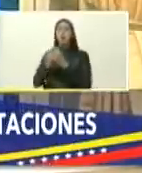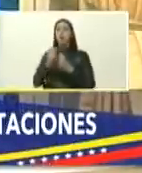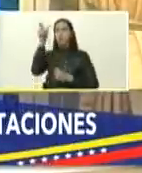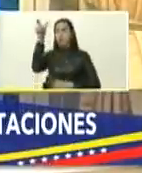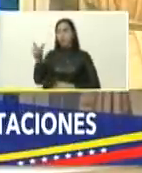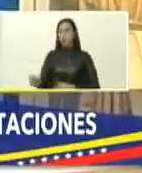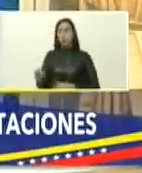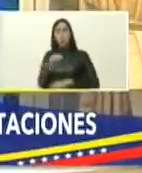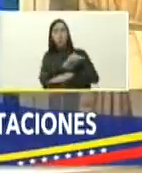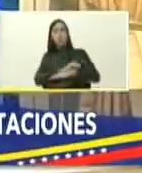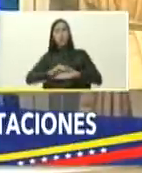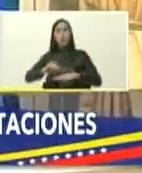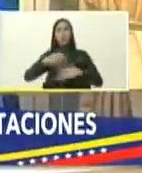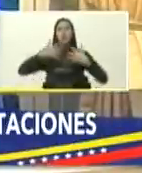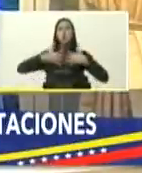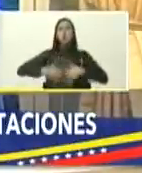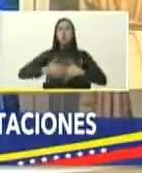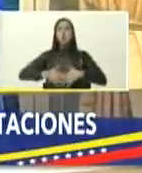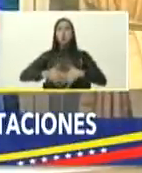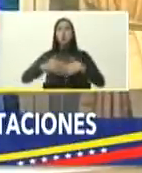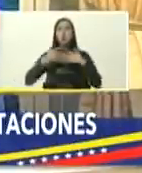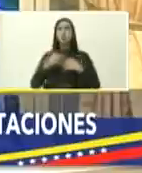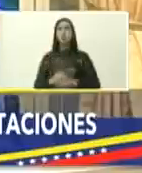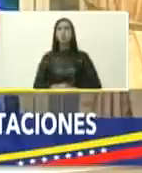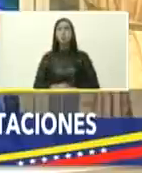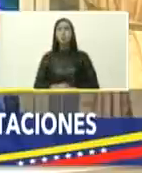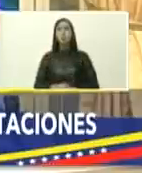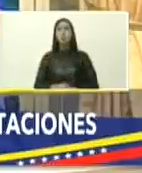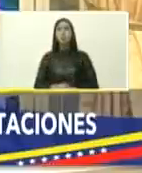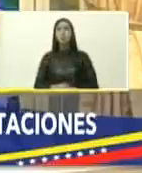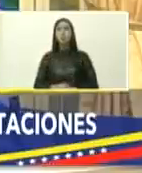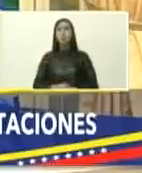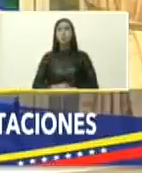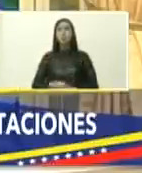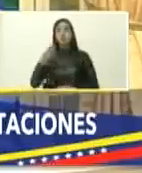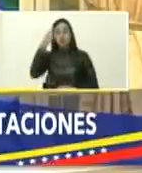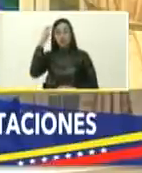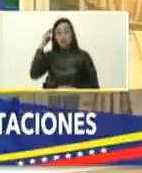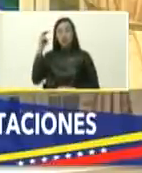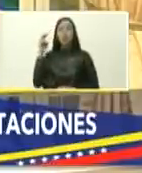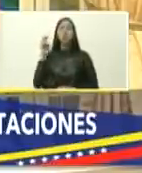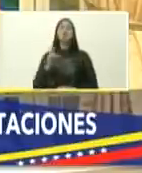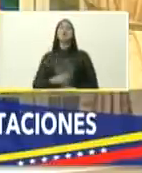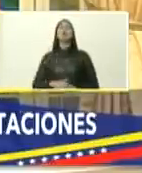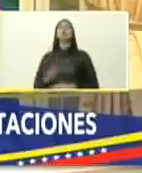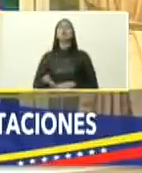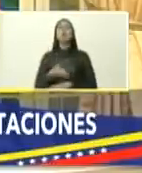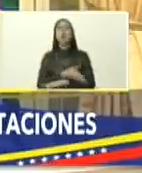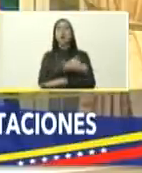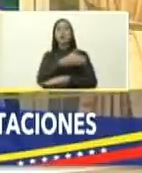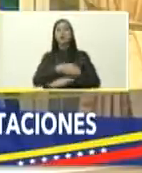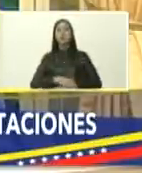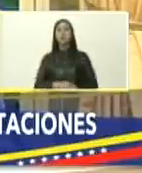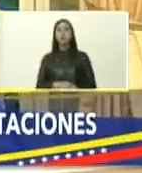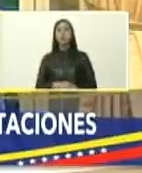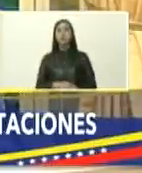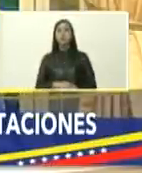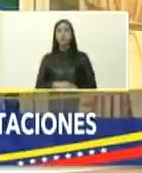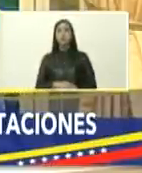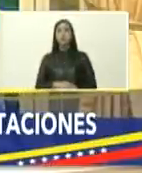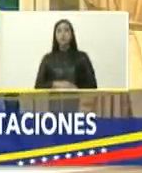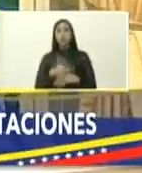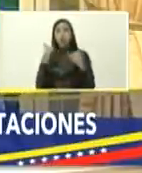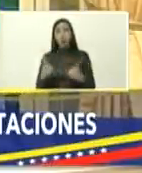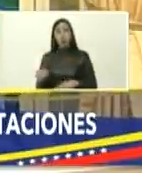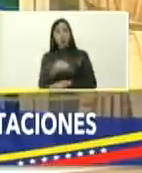flamante ministro de Industria, don canciller Jorge Riaza. ¿Ah? Aquí está el